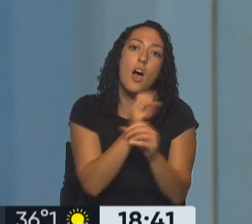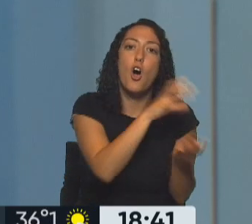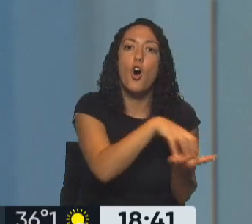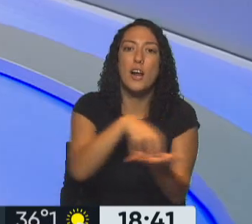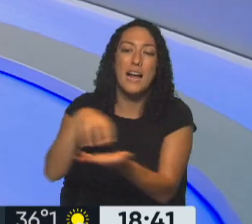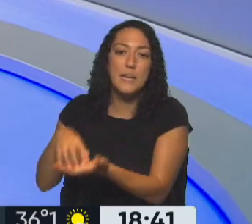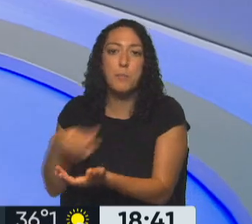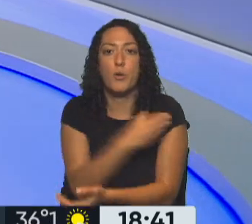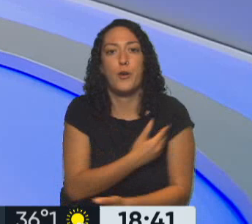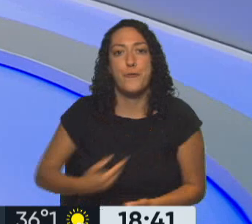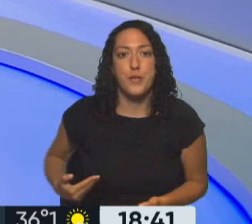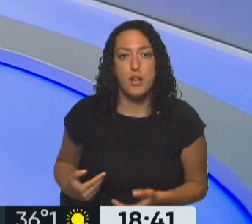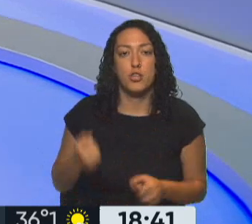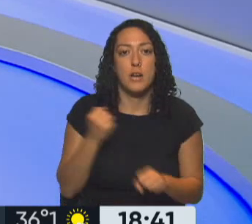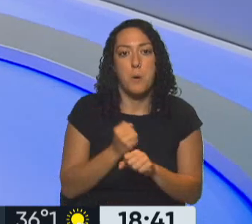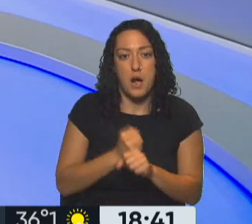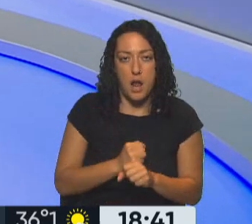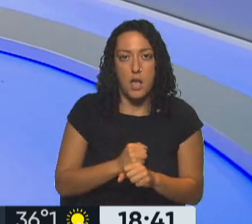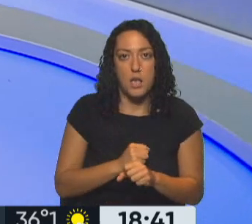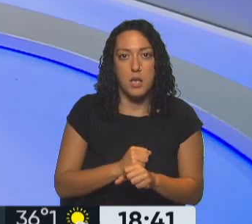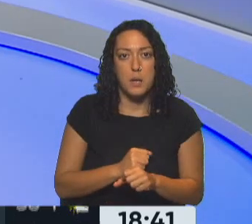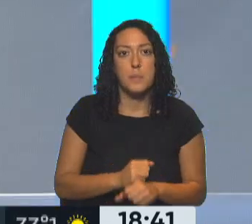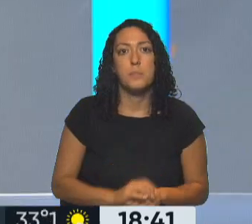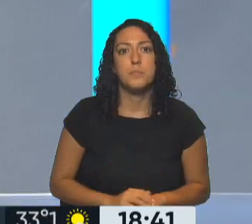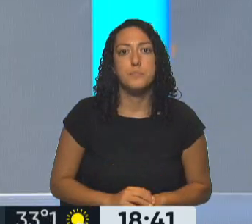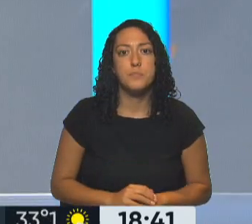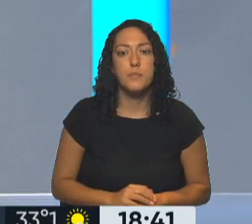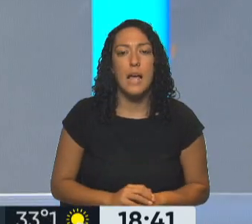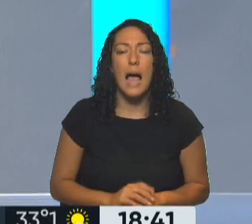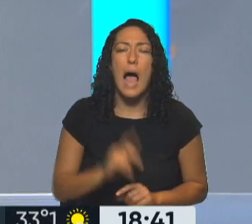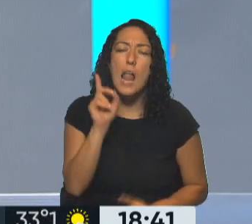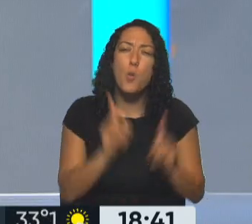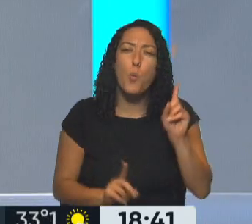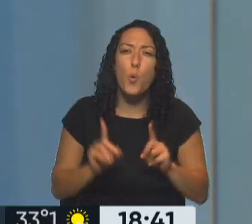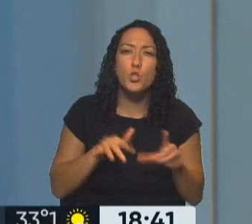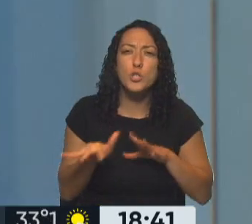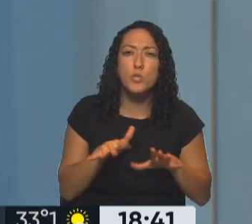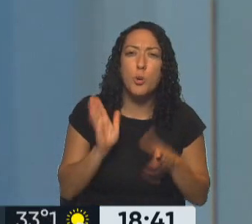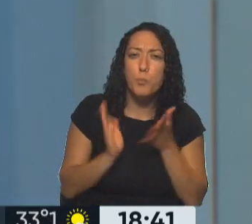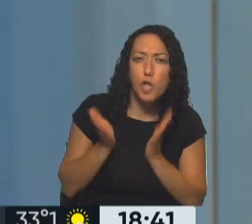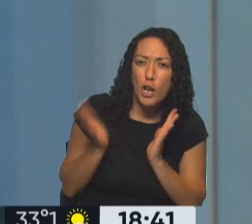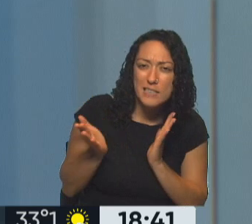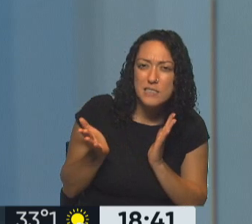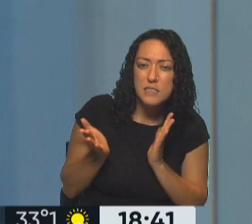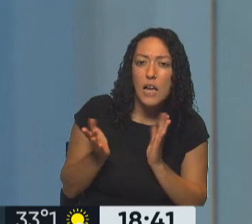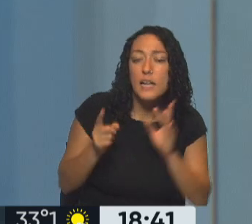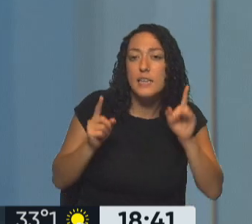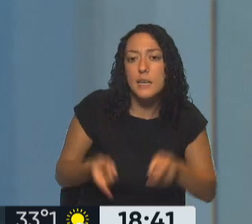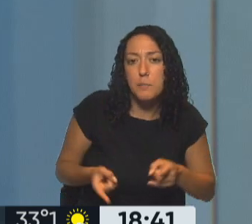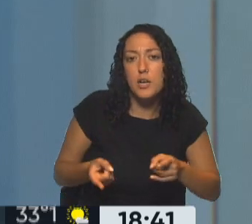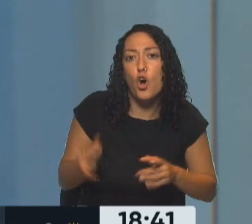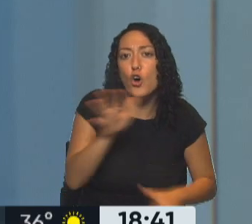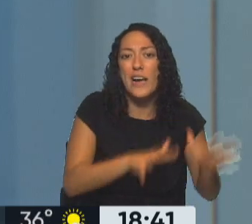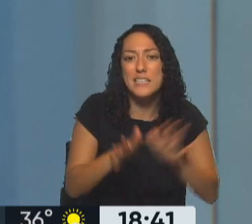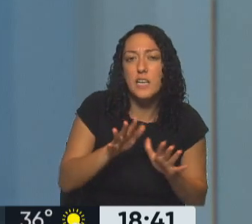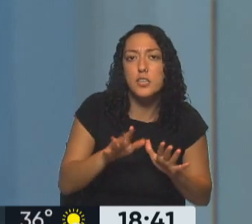gubernamentales Pero qué pasa digamos porque mencionó algunos hechos de violencia y a veces se vincula con organizaciones o